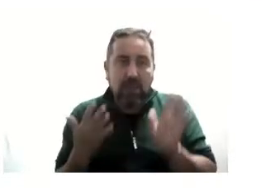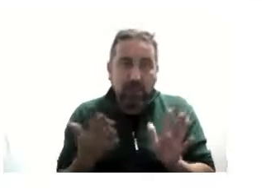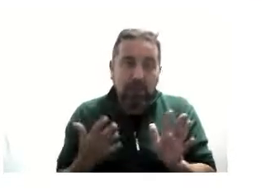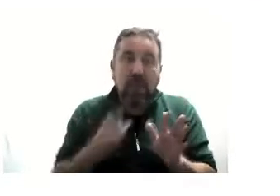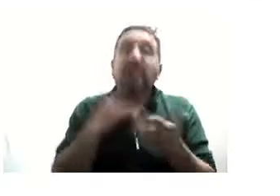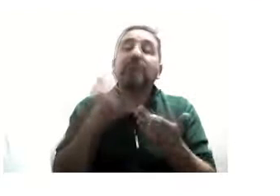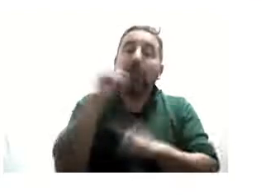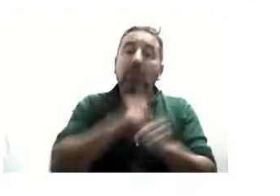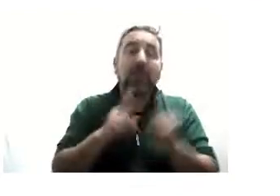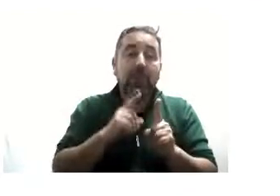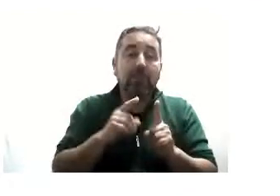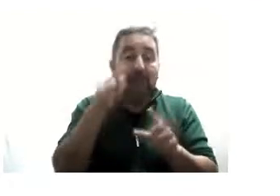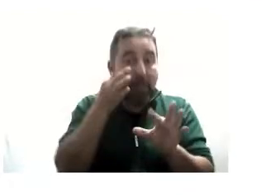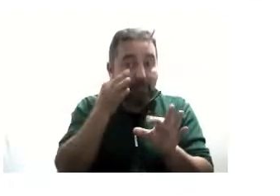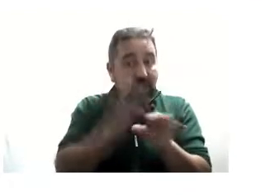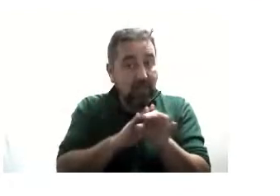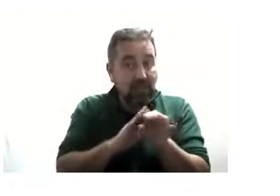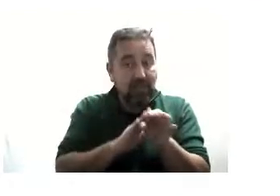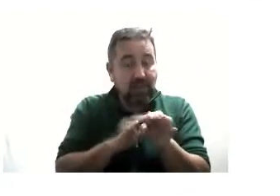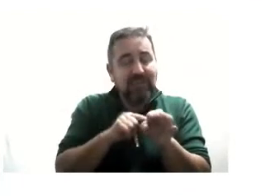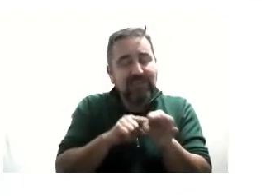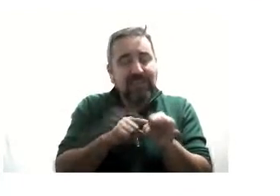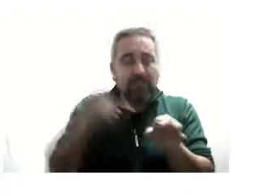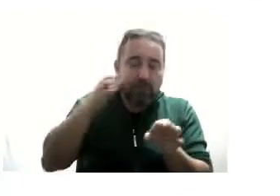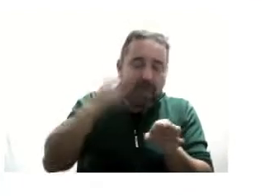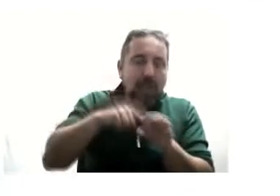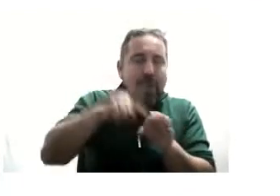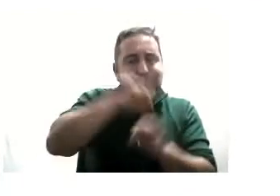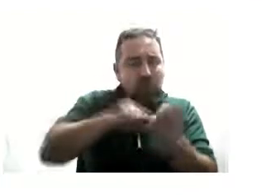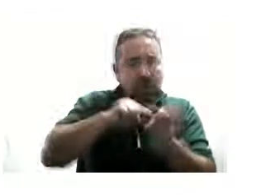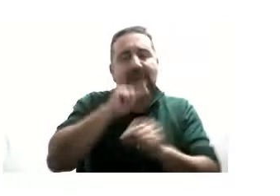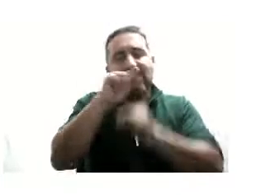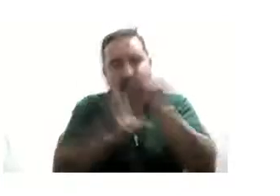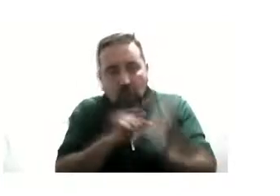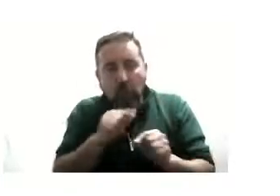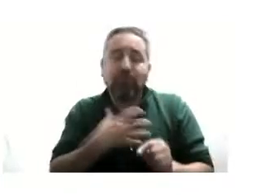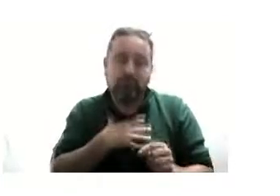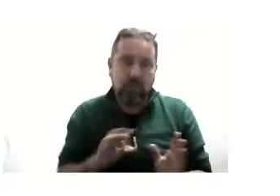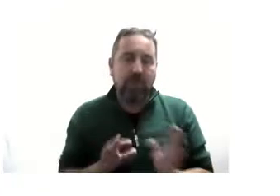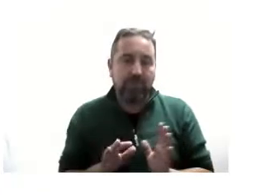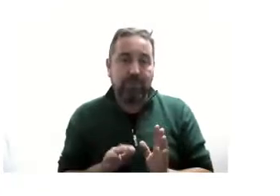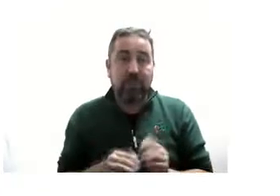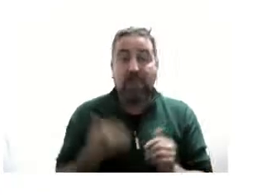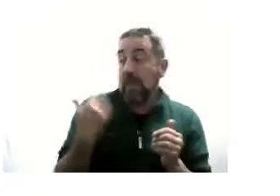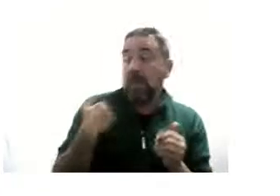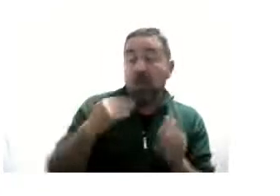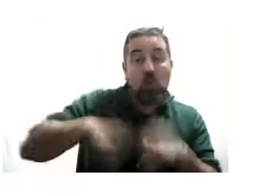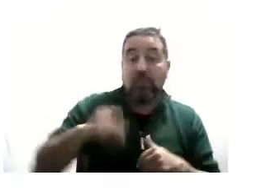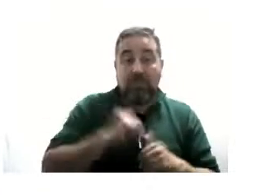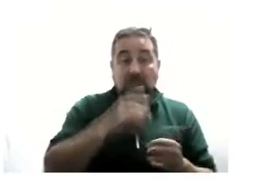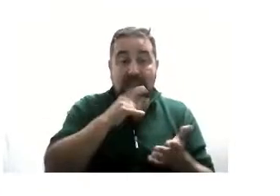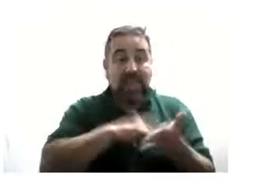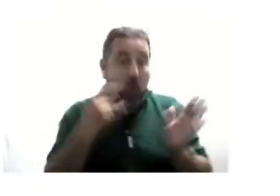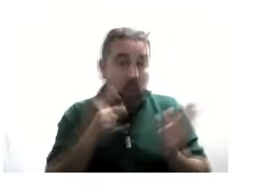percutáneo es que al atravesar la piel es frecuente tener problemas de la piel e infecciones. Y como decía, en los últimos años hemos pasado de esa